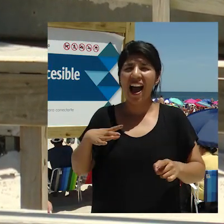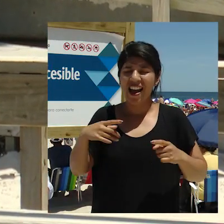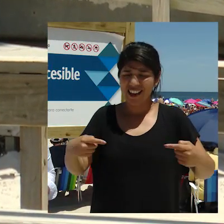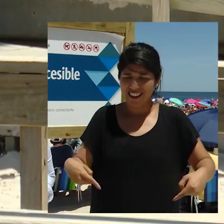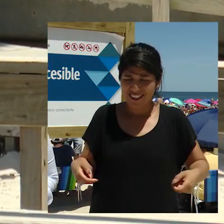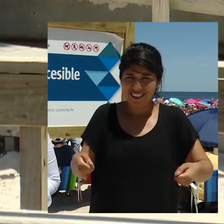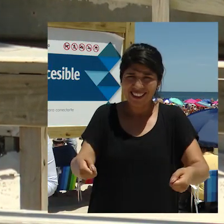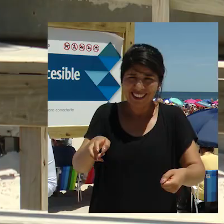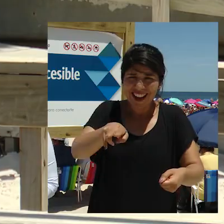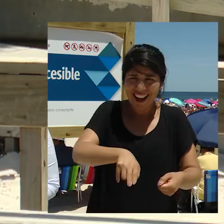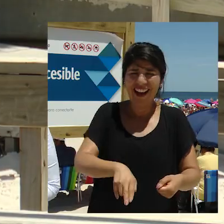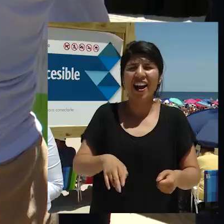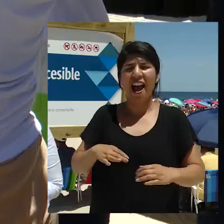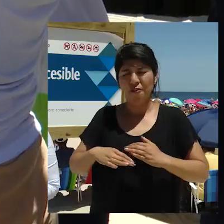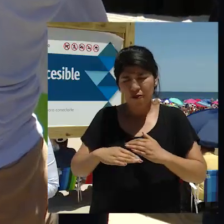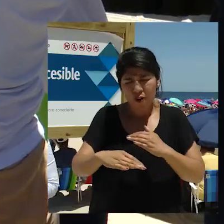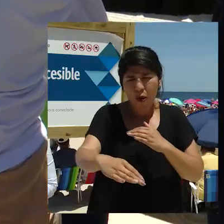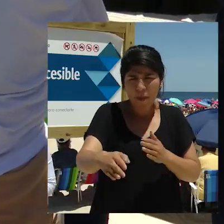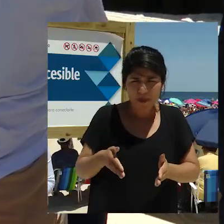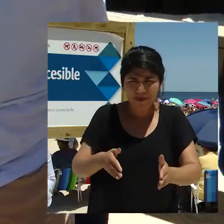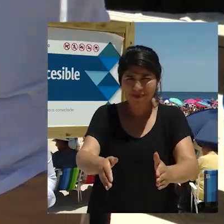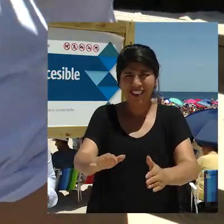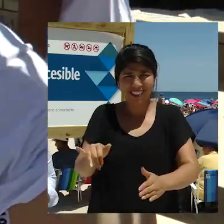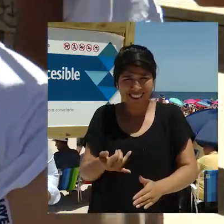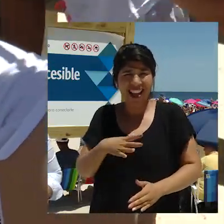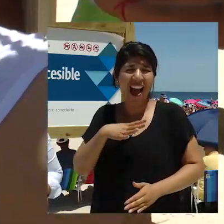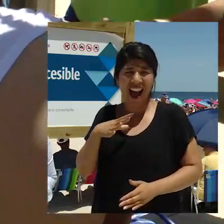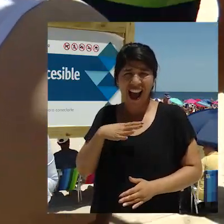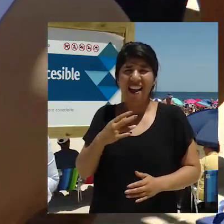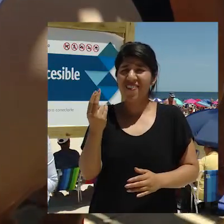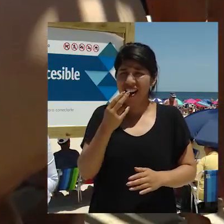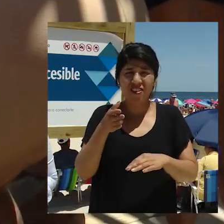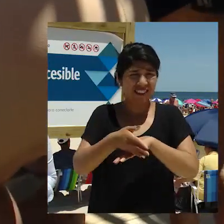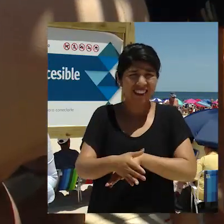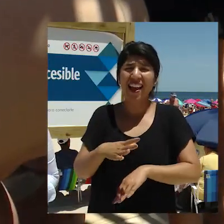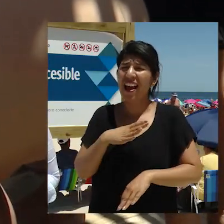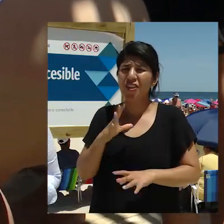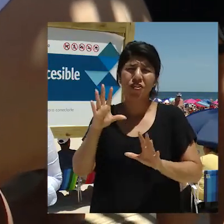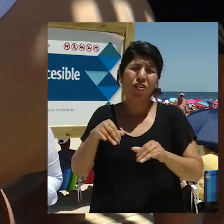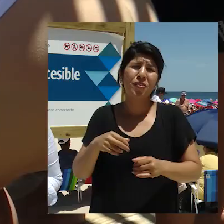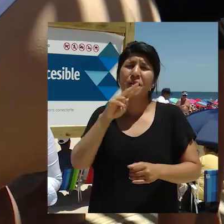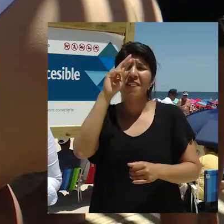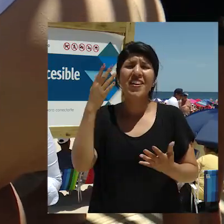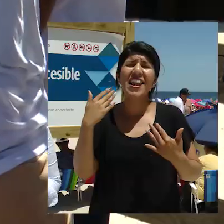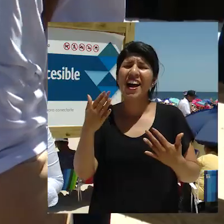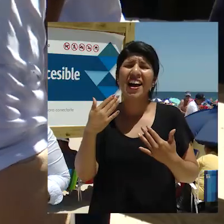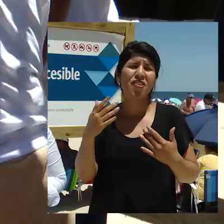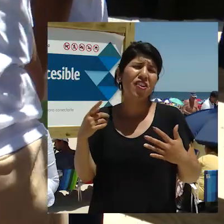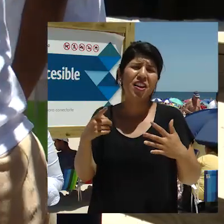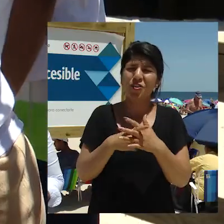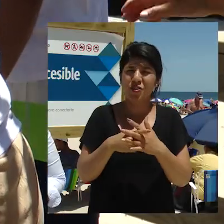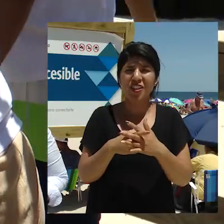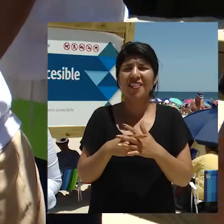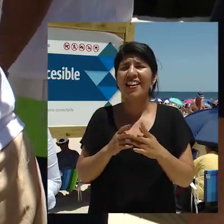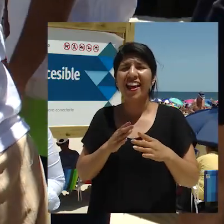la alfombra, contamos con los baños accesibles y bueno, toda la infraestructura necesaria para hacer un verano